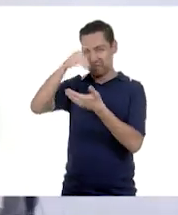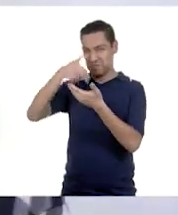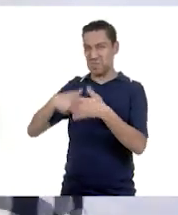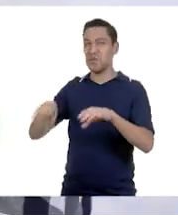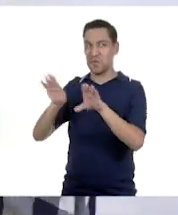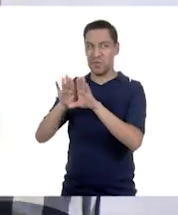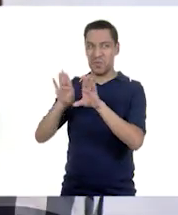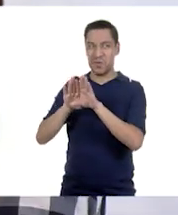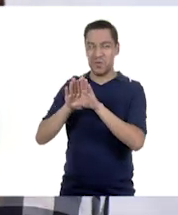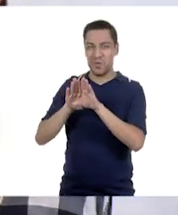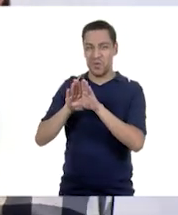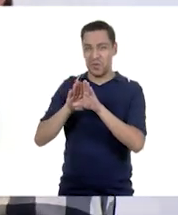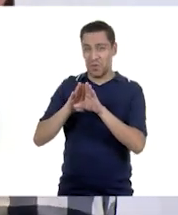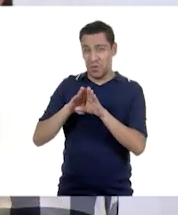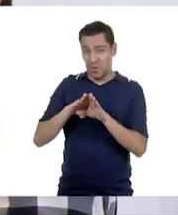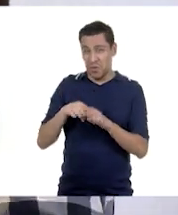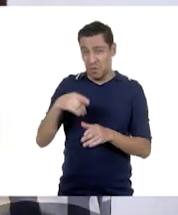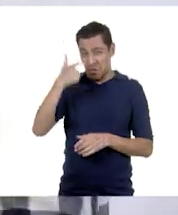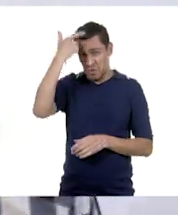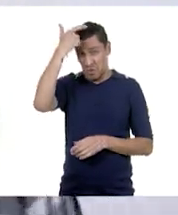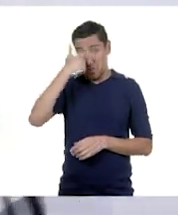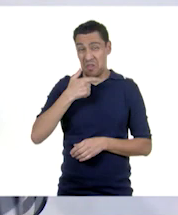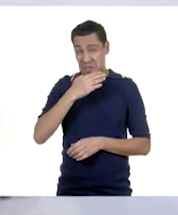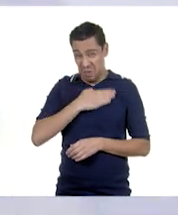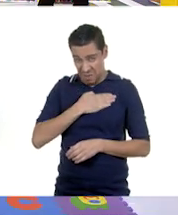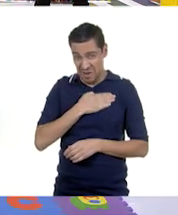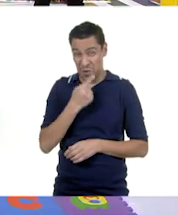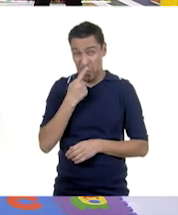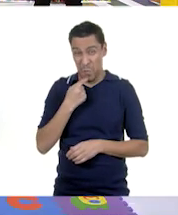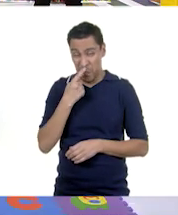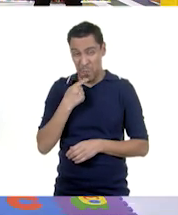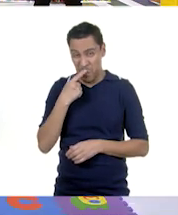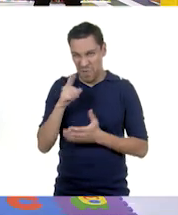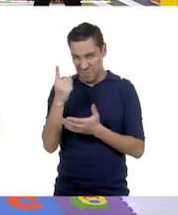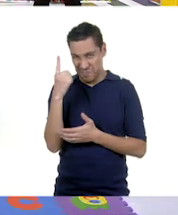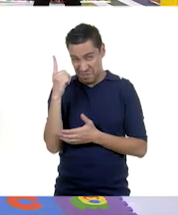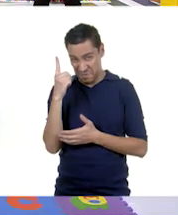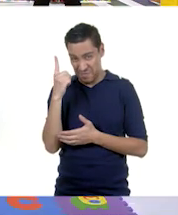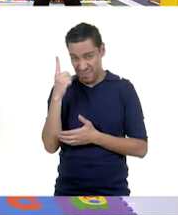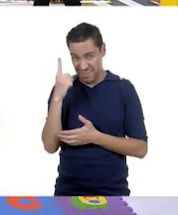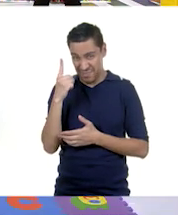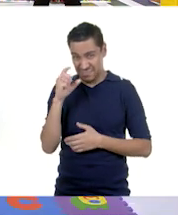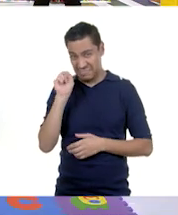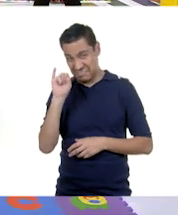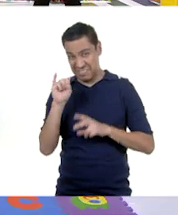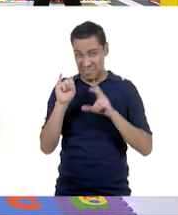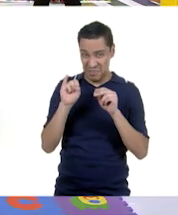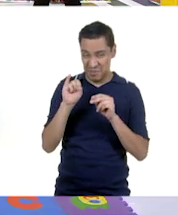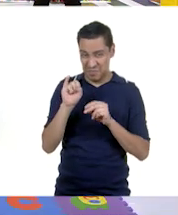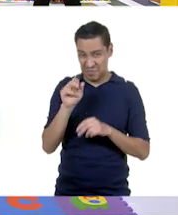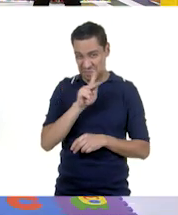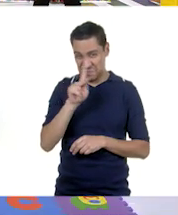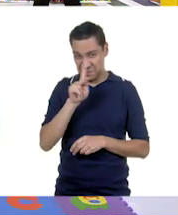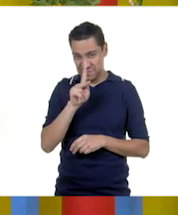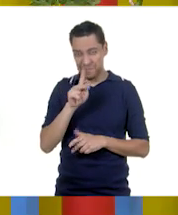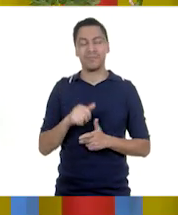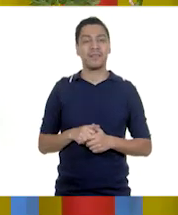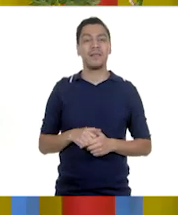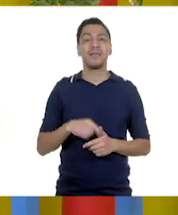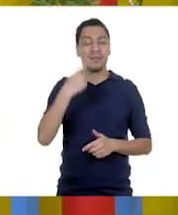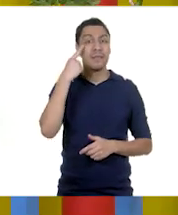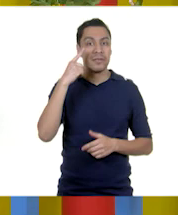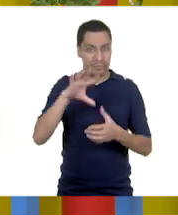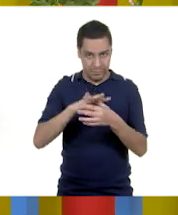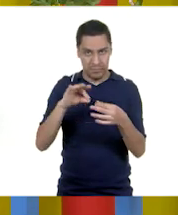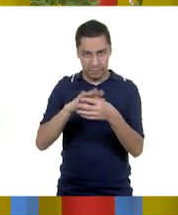a las Nochebuenas o no, pero yo de verdad estoy haciendo mi mejor esfuerzo. Muy bien. Hay algunas plantas, por ejemplo,